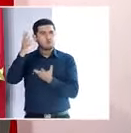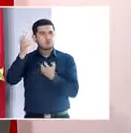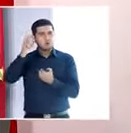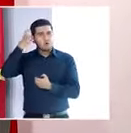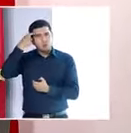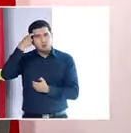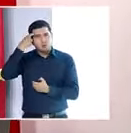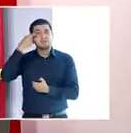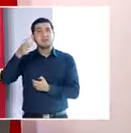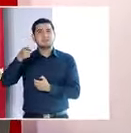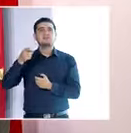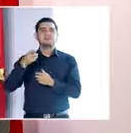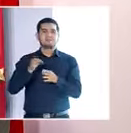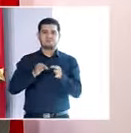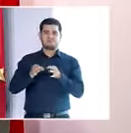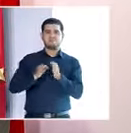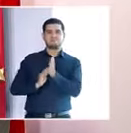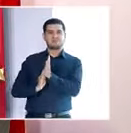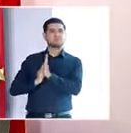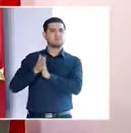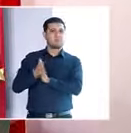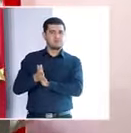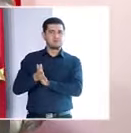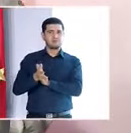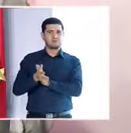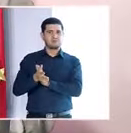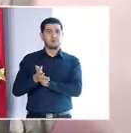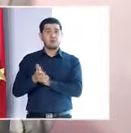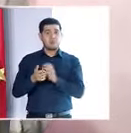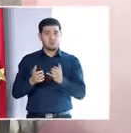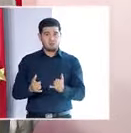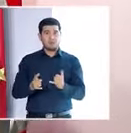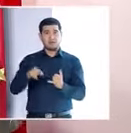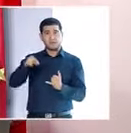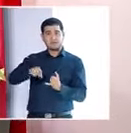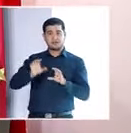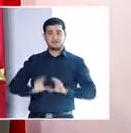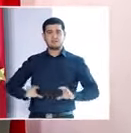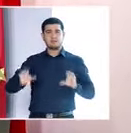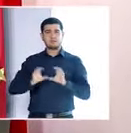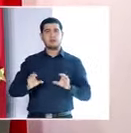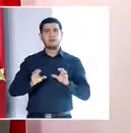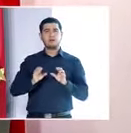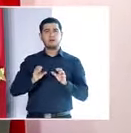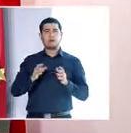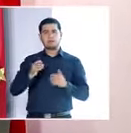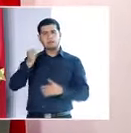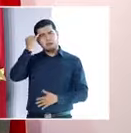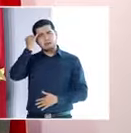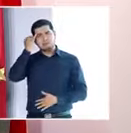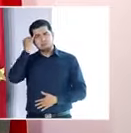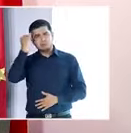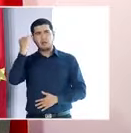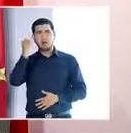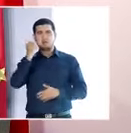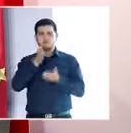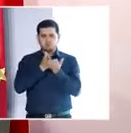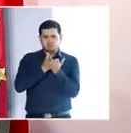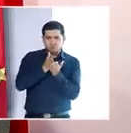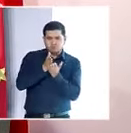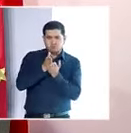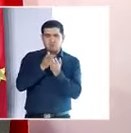un ejercicio de rendición de cuentas. Por eso este ejercicio va a estar orientado bajo los seis